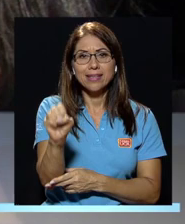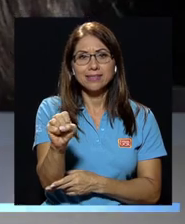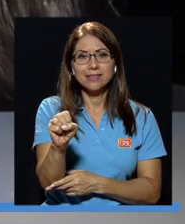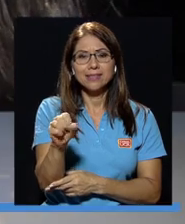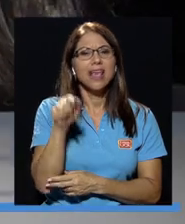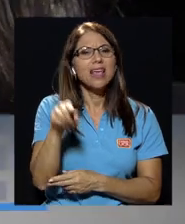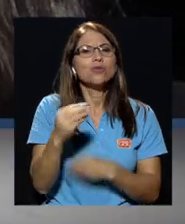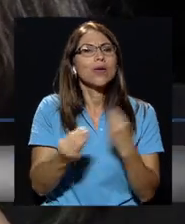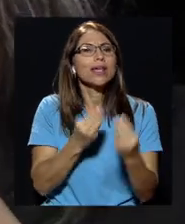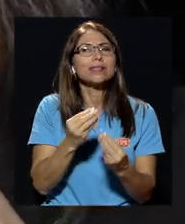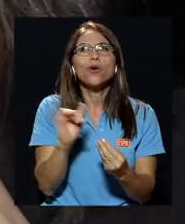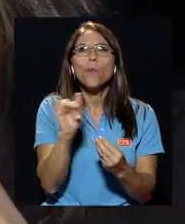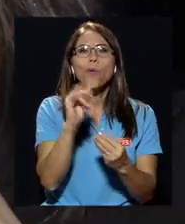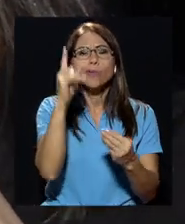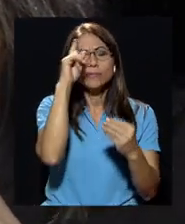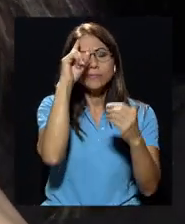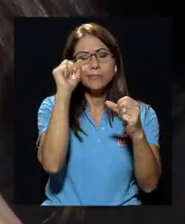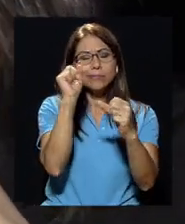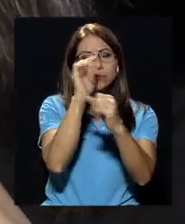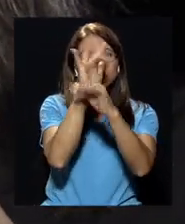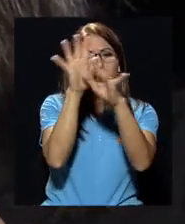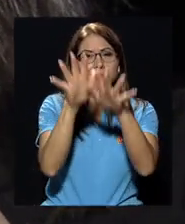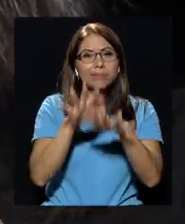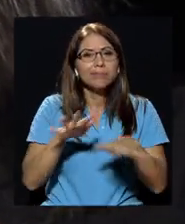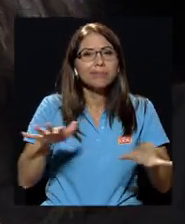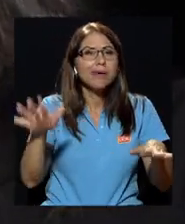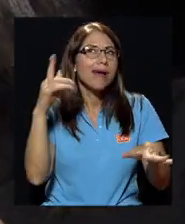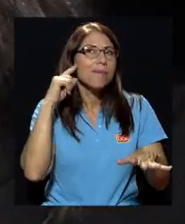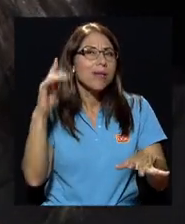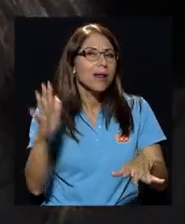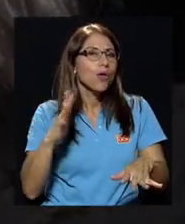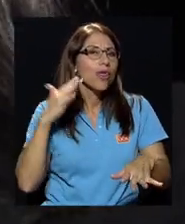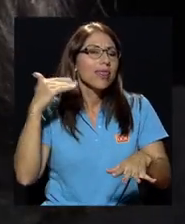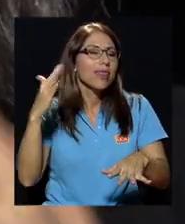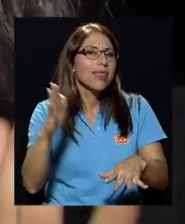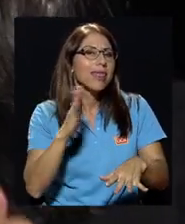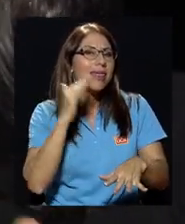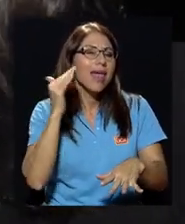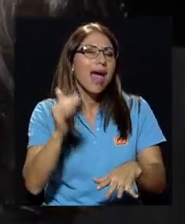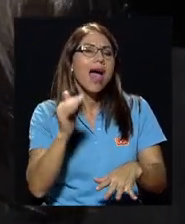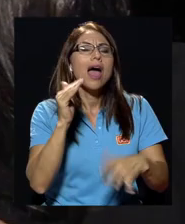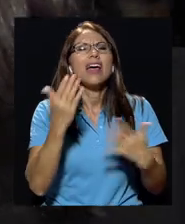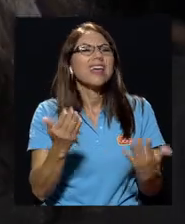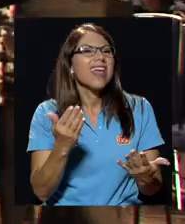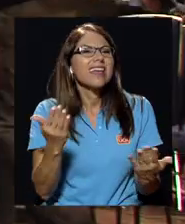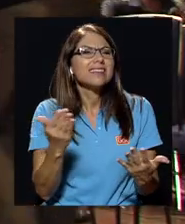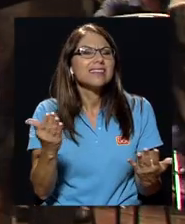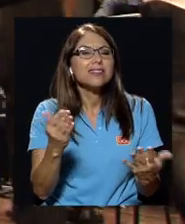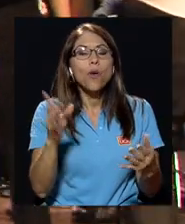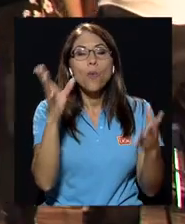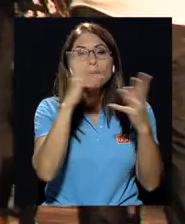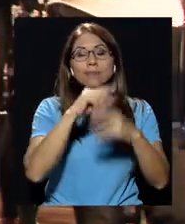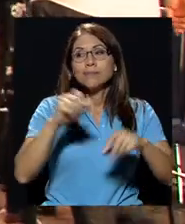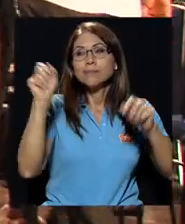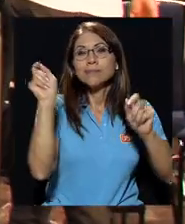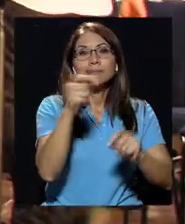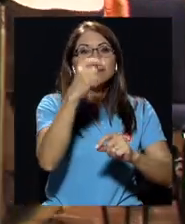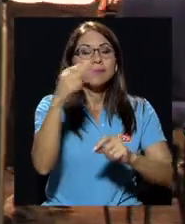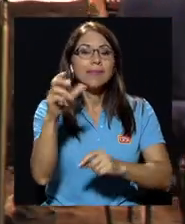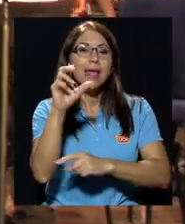haciendo el imaginario de que esa es una, de que la melodía es una dríade cantando. Una dríade es un hada del bosque, un hada de los